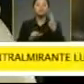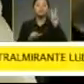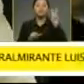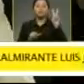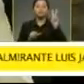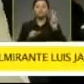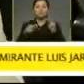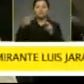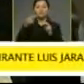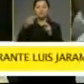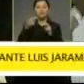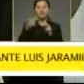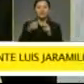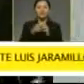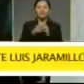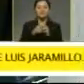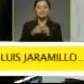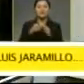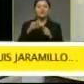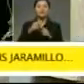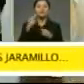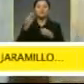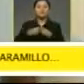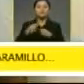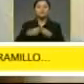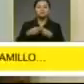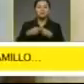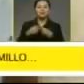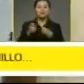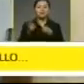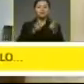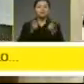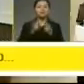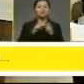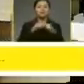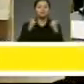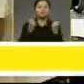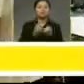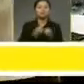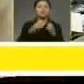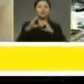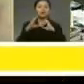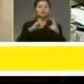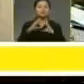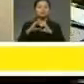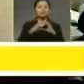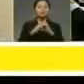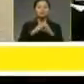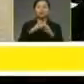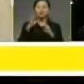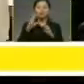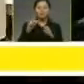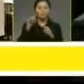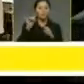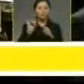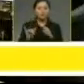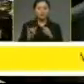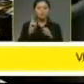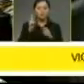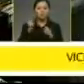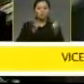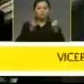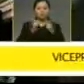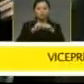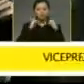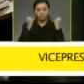dice participar en el control social de la comunicación. No puede haber control social de la comunicación,